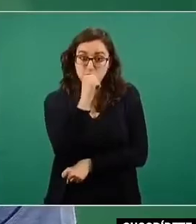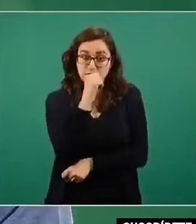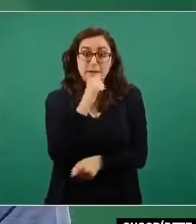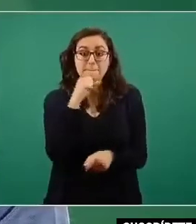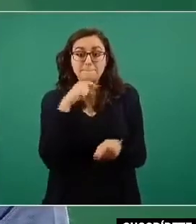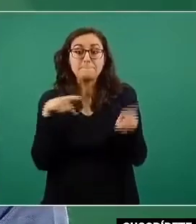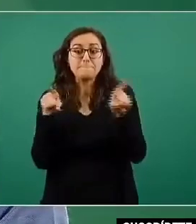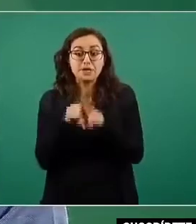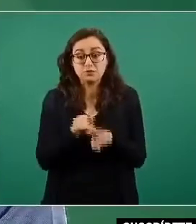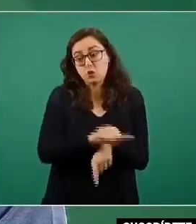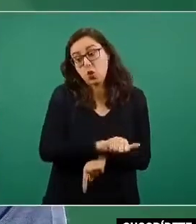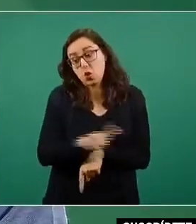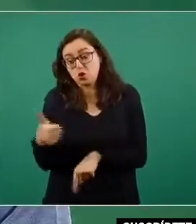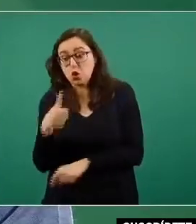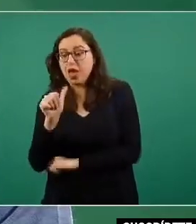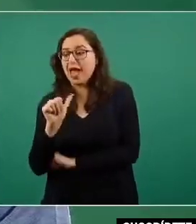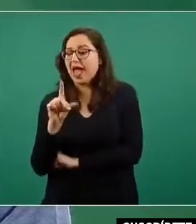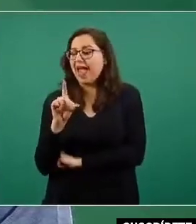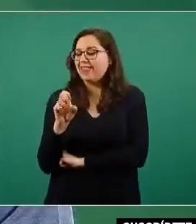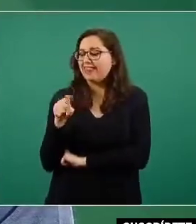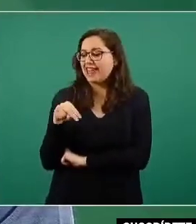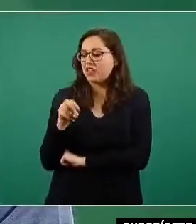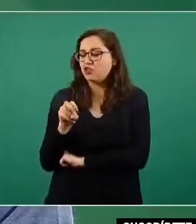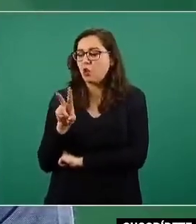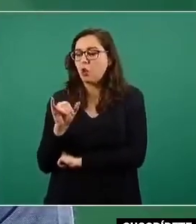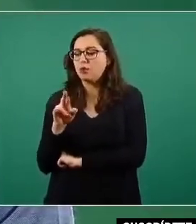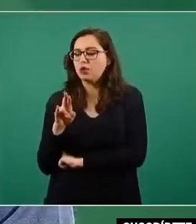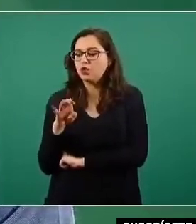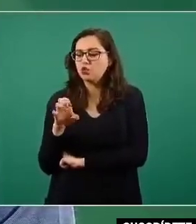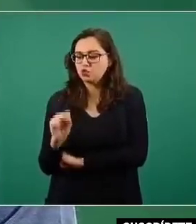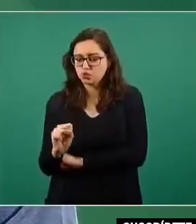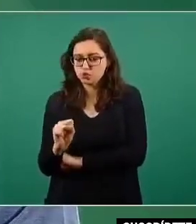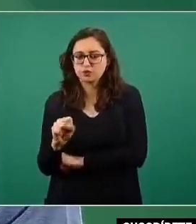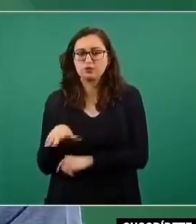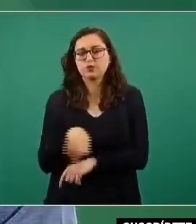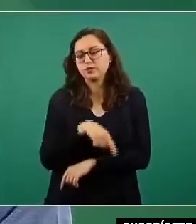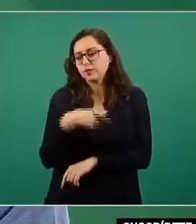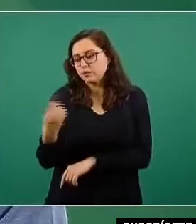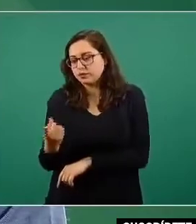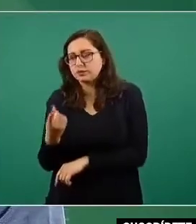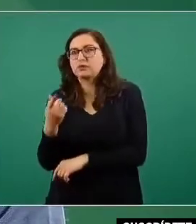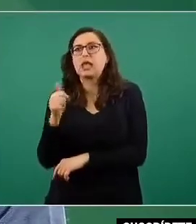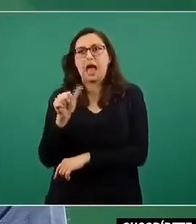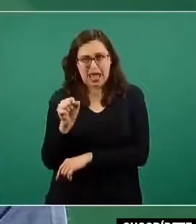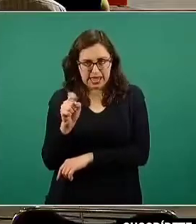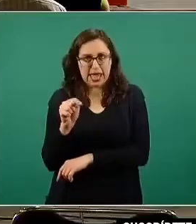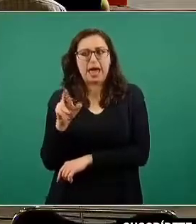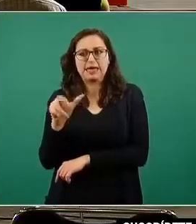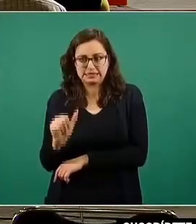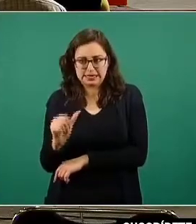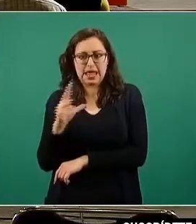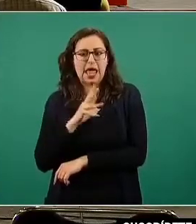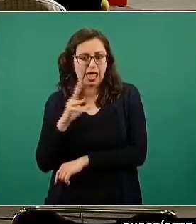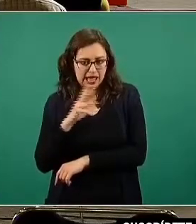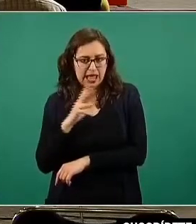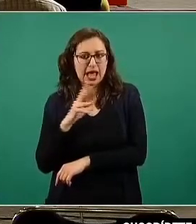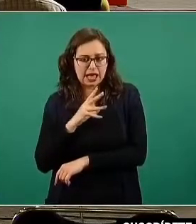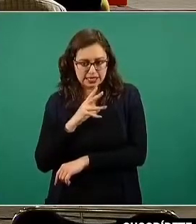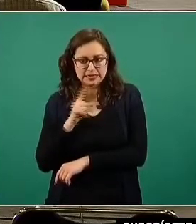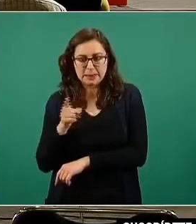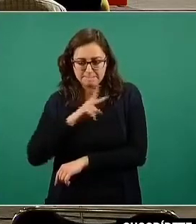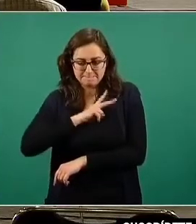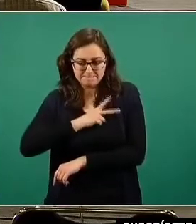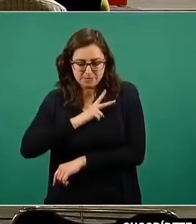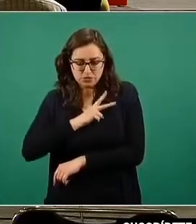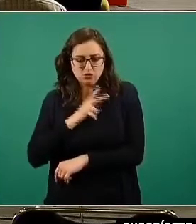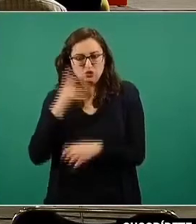el famoso adenovirus. Hay varias que utilizan adenovirus, la de Astra utiliza un adenovirus de chimpancé, incapaz de infectar a los